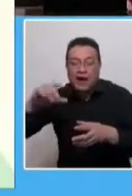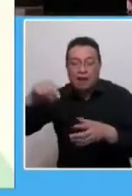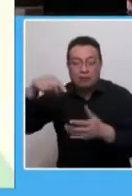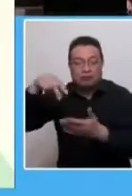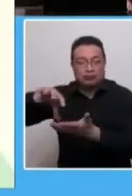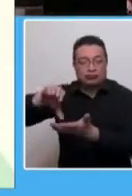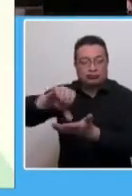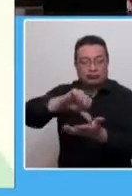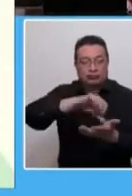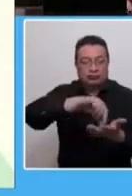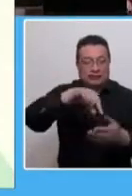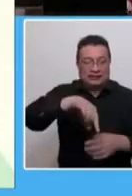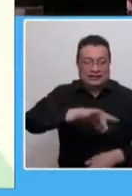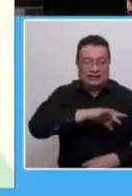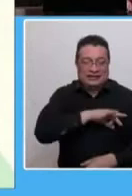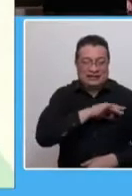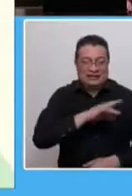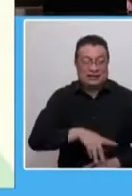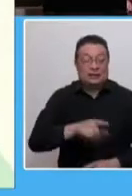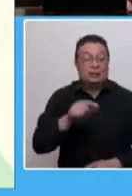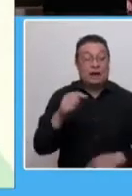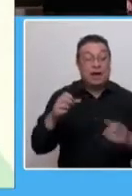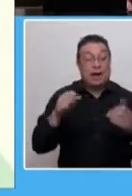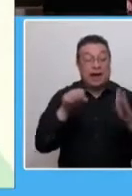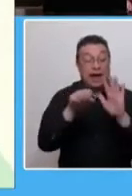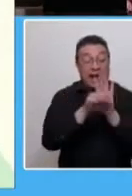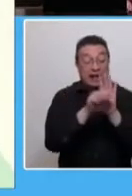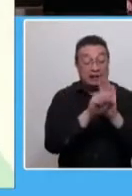es devuelto a la Comisión para que nosotros como